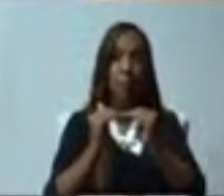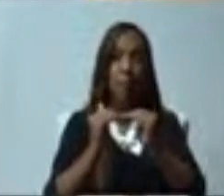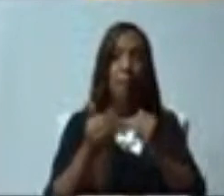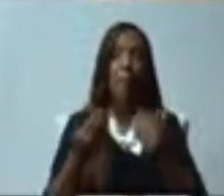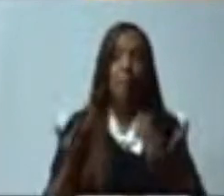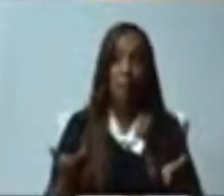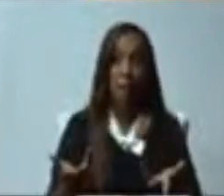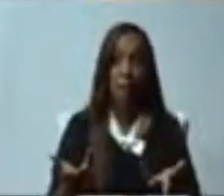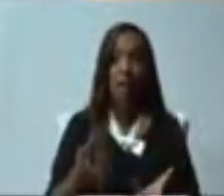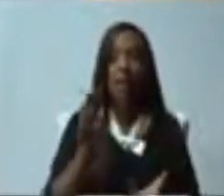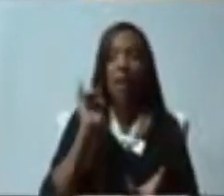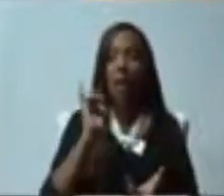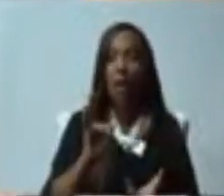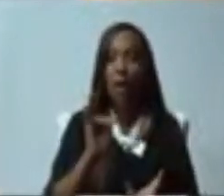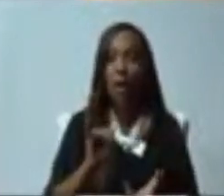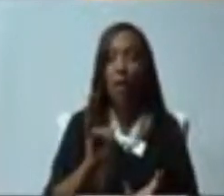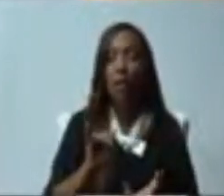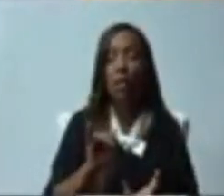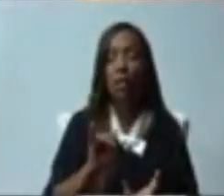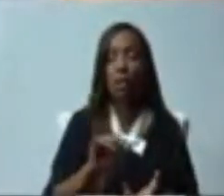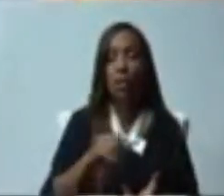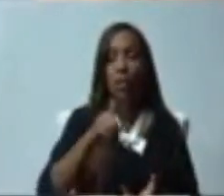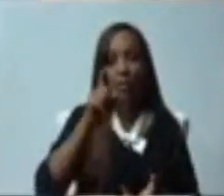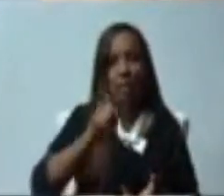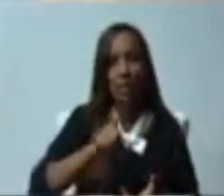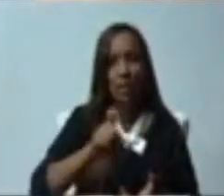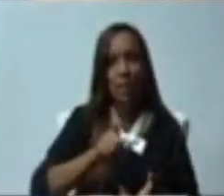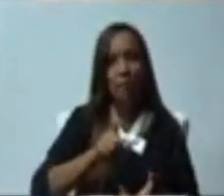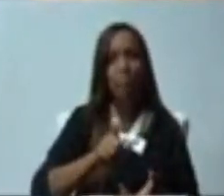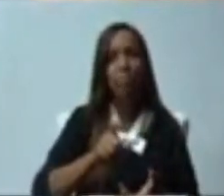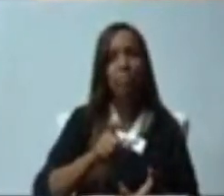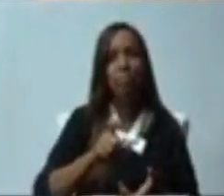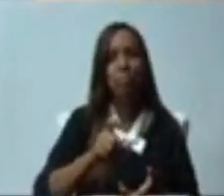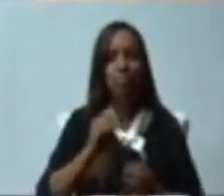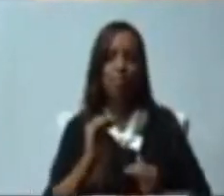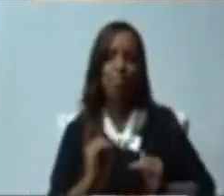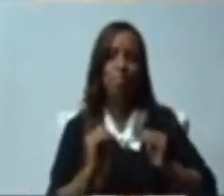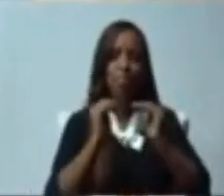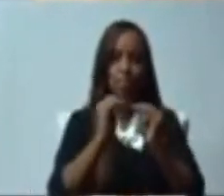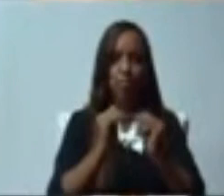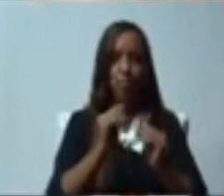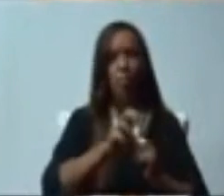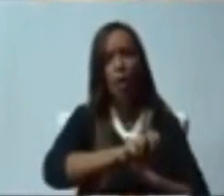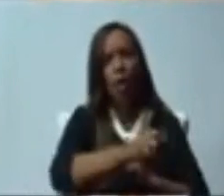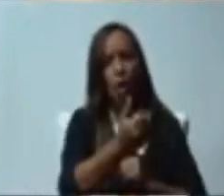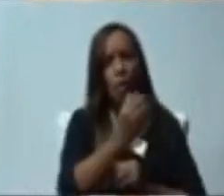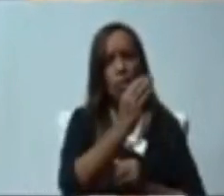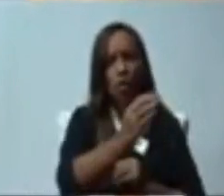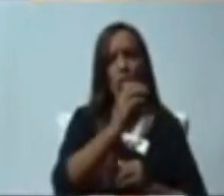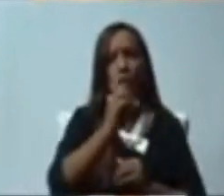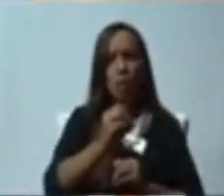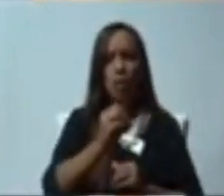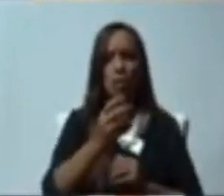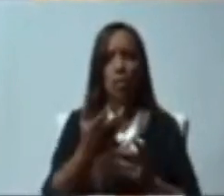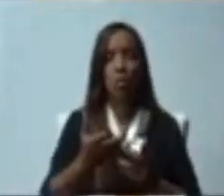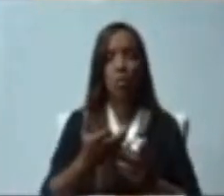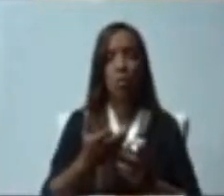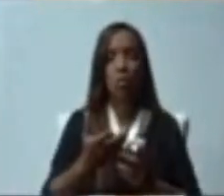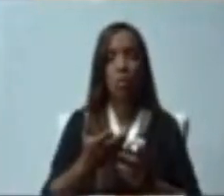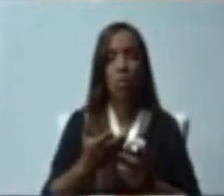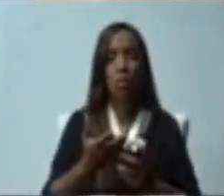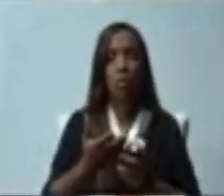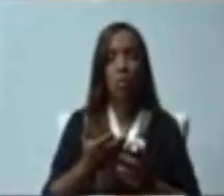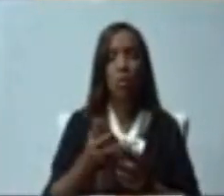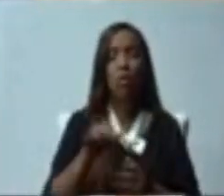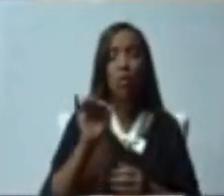al desarrollo de otras instituciones más pequeñas que también deben de beneficiarse con las excepciones.